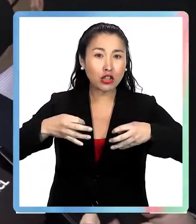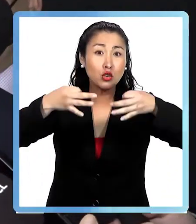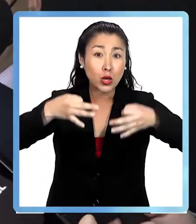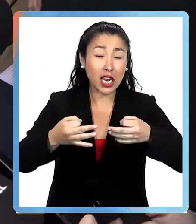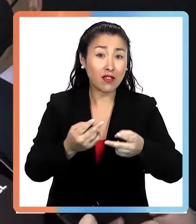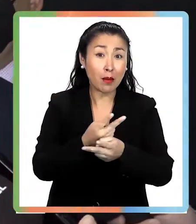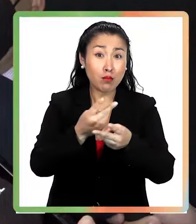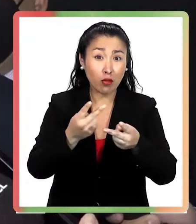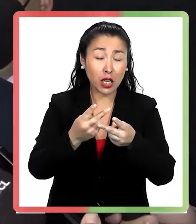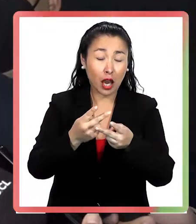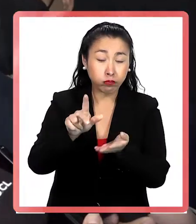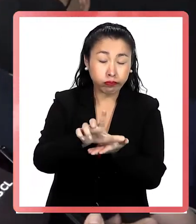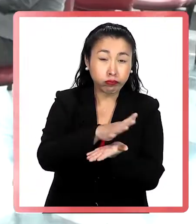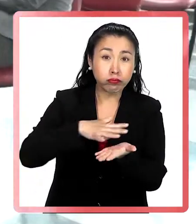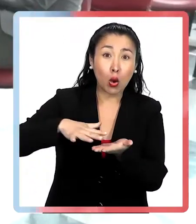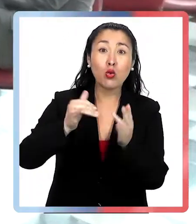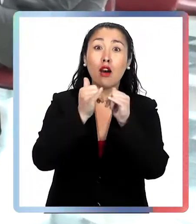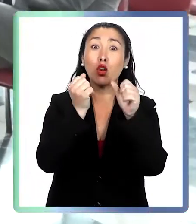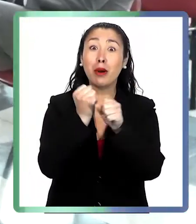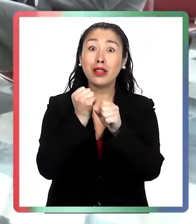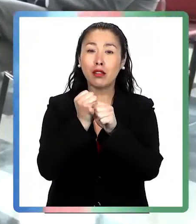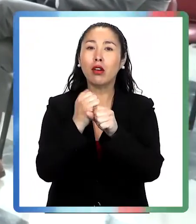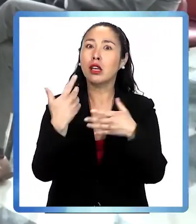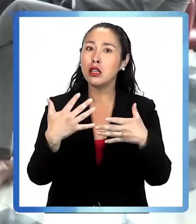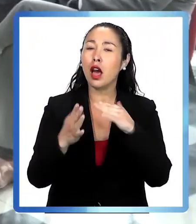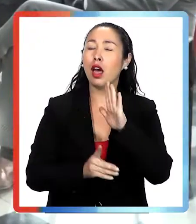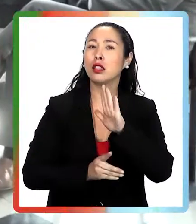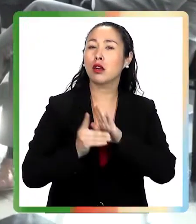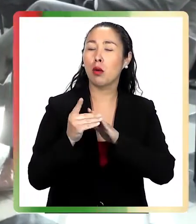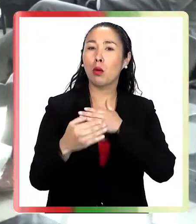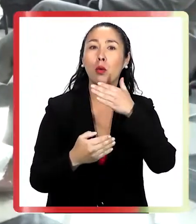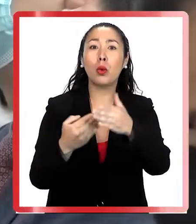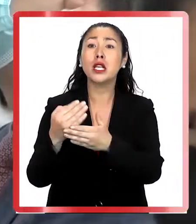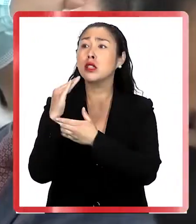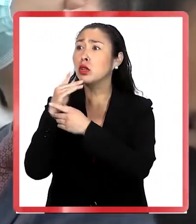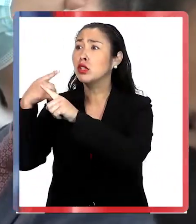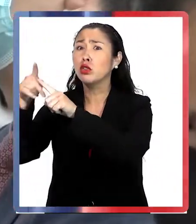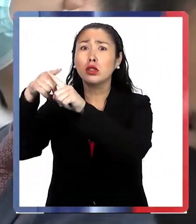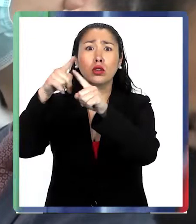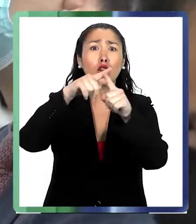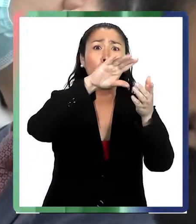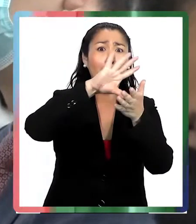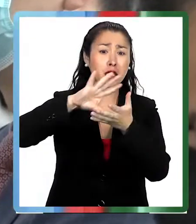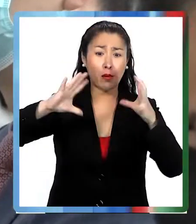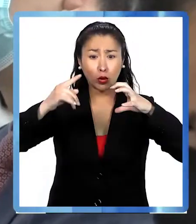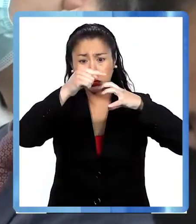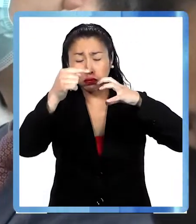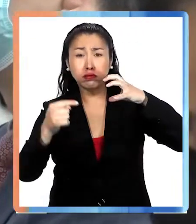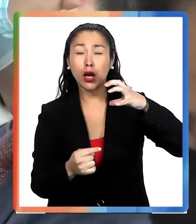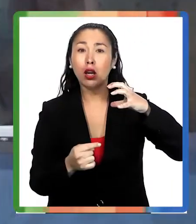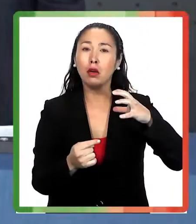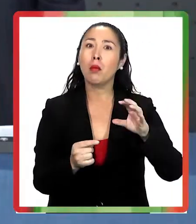Investigación de Seguridad Pública, un modelo de trabajo que ha desarrollado y que se ha implementado en distintos lugares del mundo